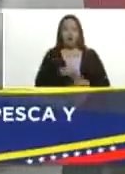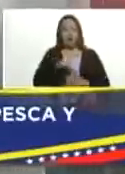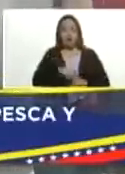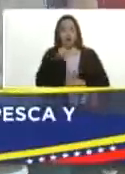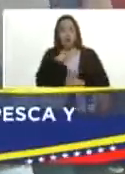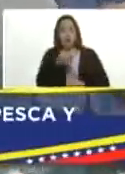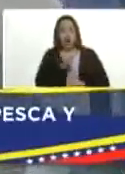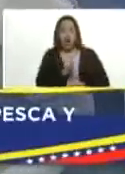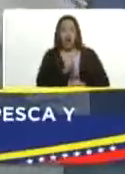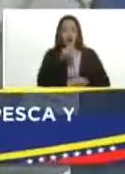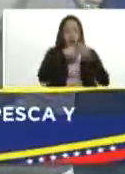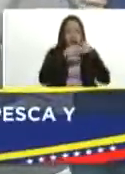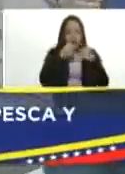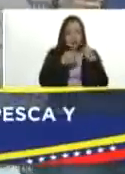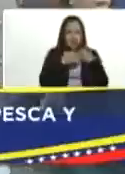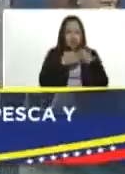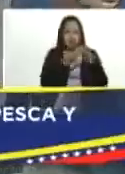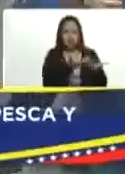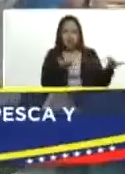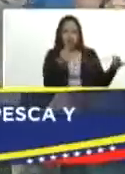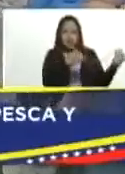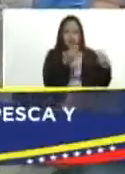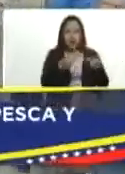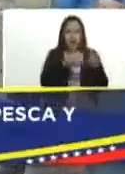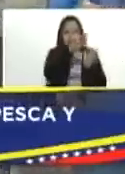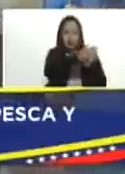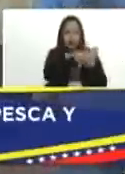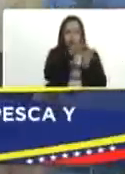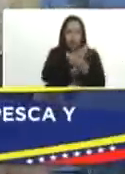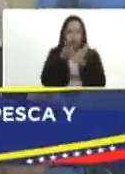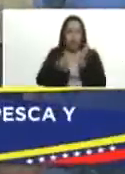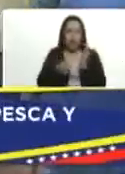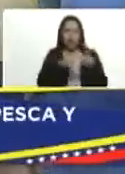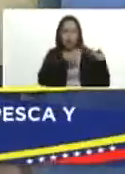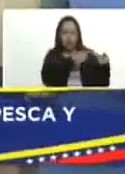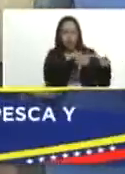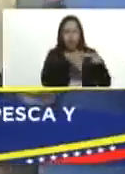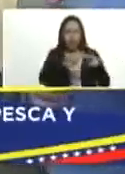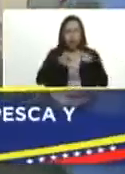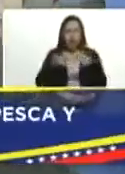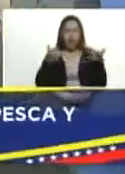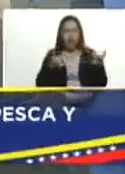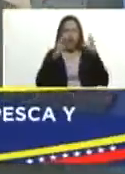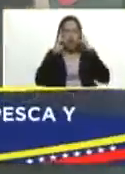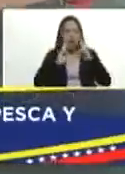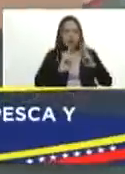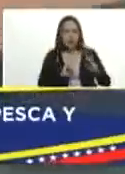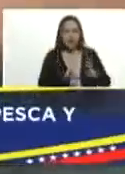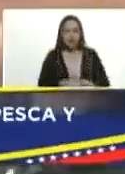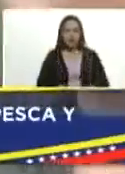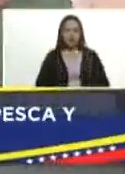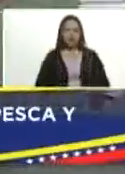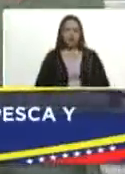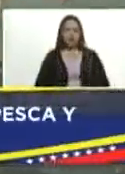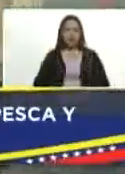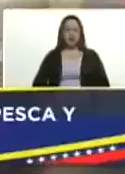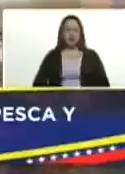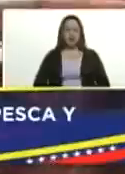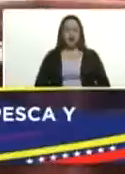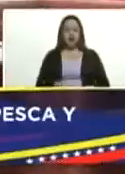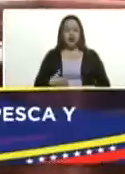palagar, mira, ruedas de palagar. Ya están limpias, la chica hace un